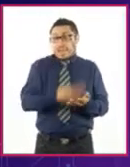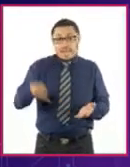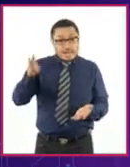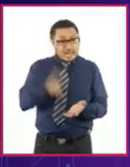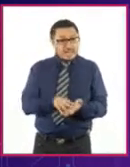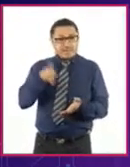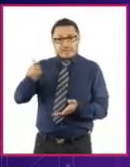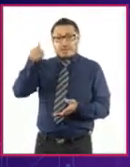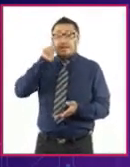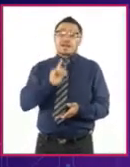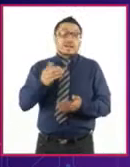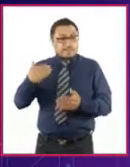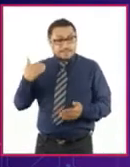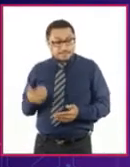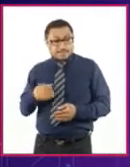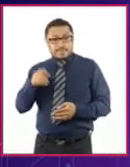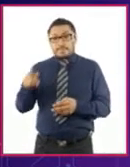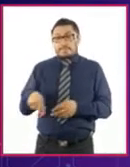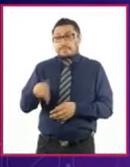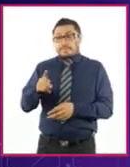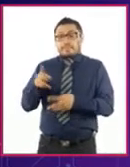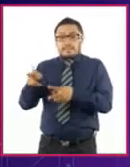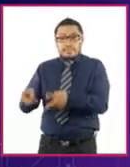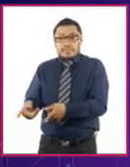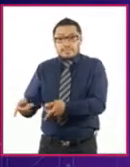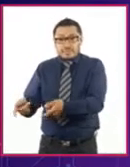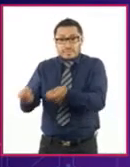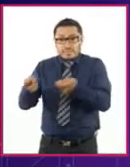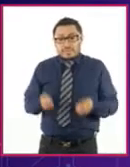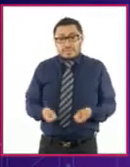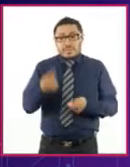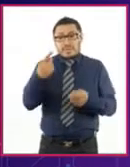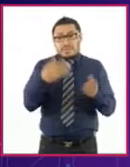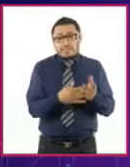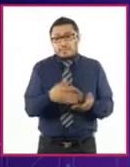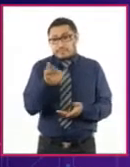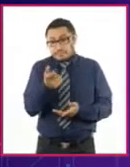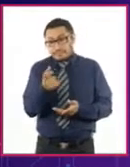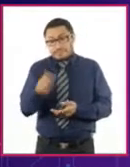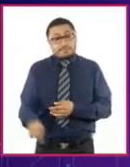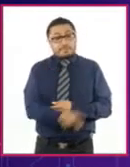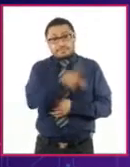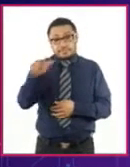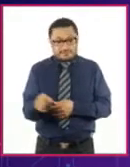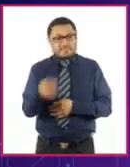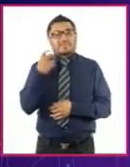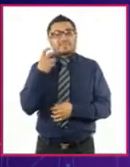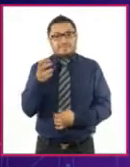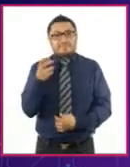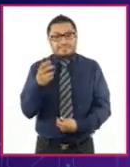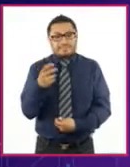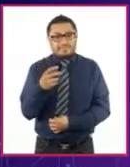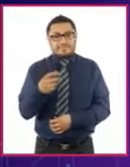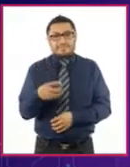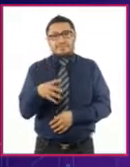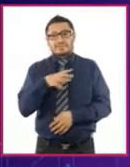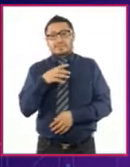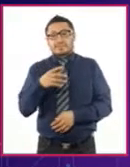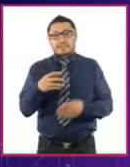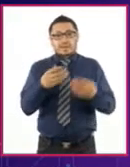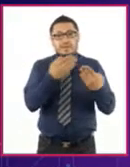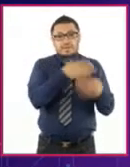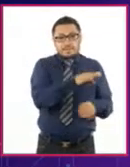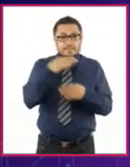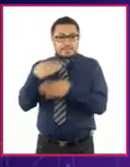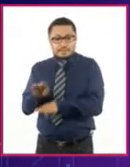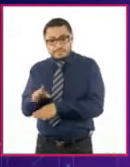depositó e hizo un retiro de 1,000 pesos. Después de estos movimientos, las cuentas bancarias de